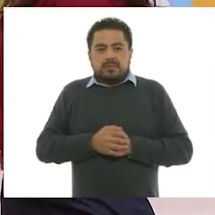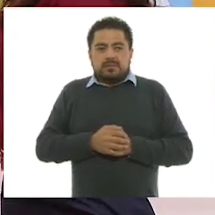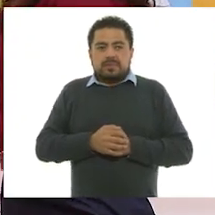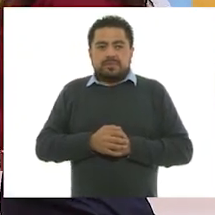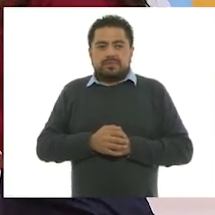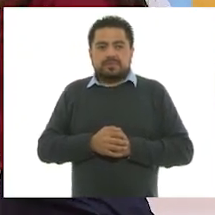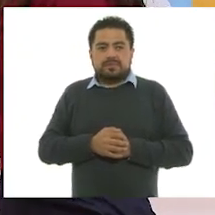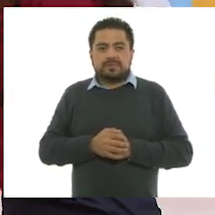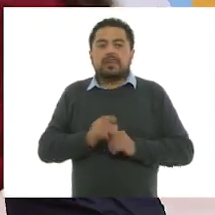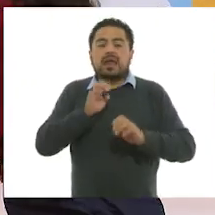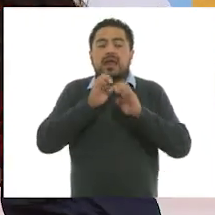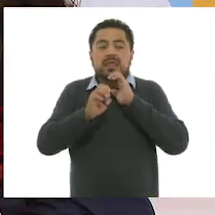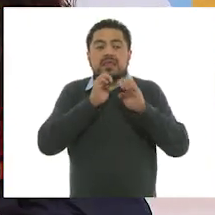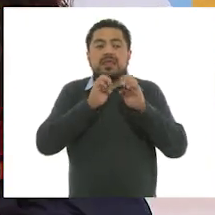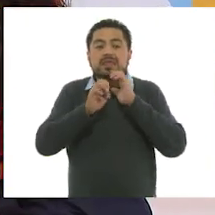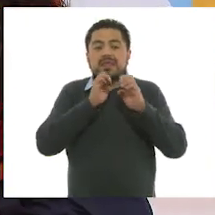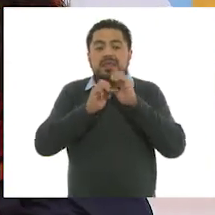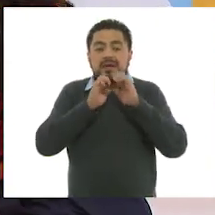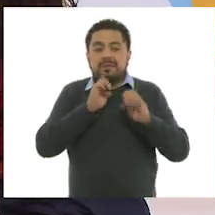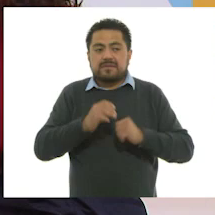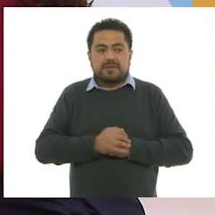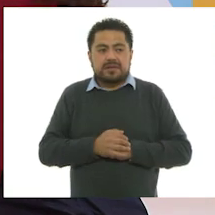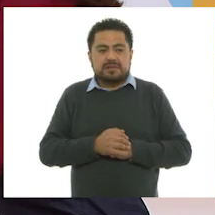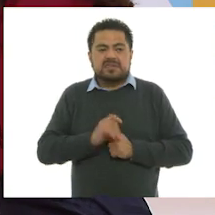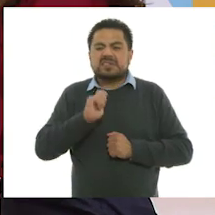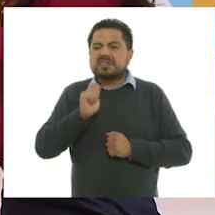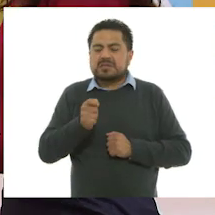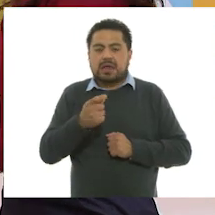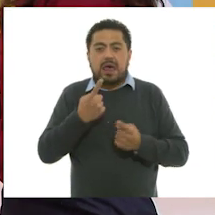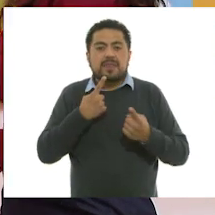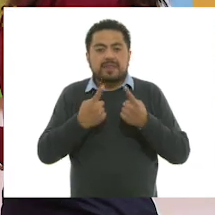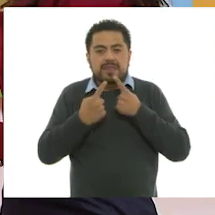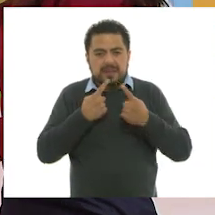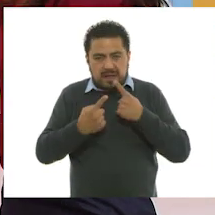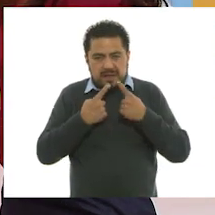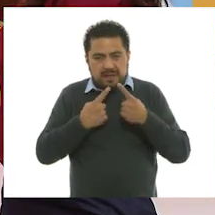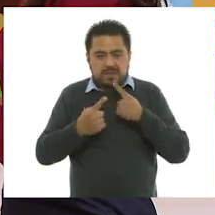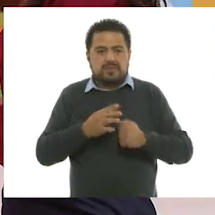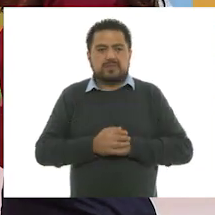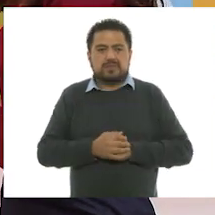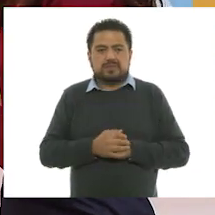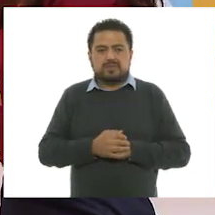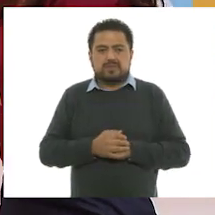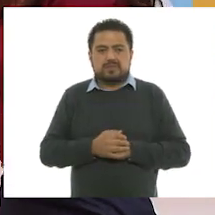Entonces, la entrevista es un diálogo